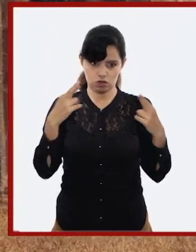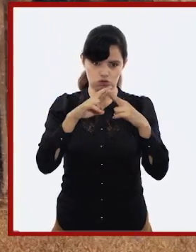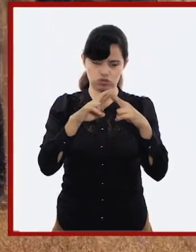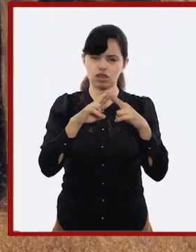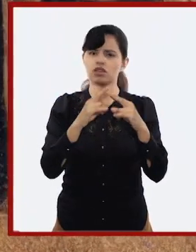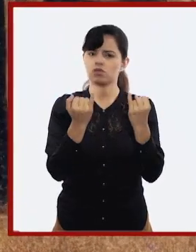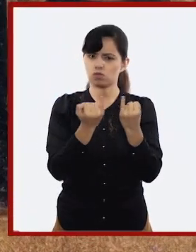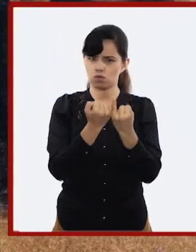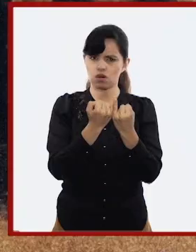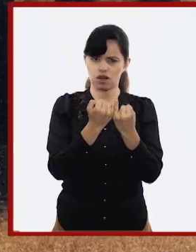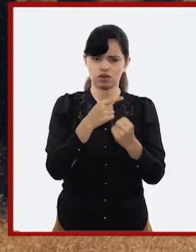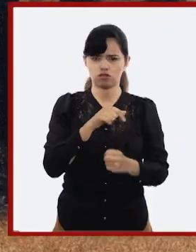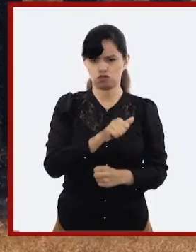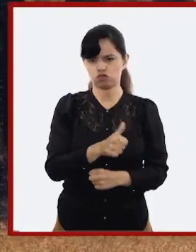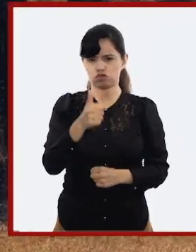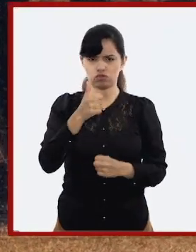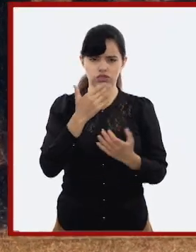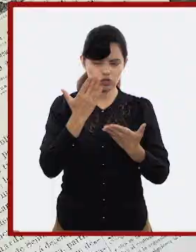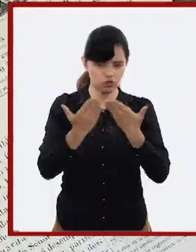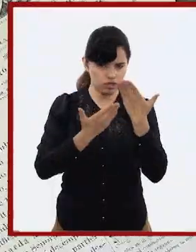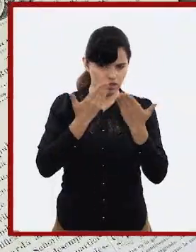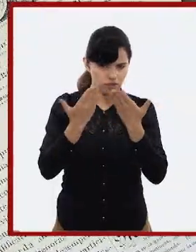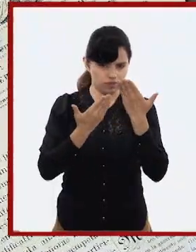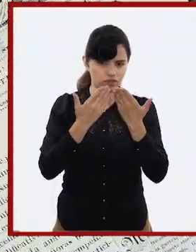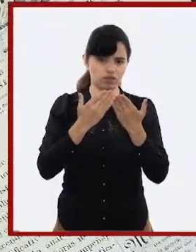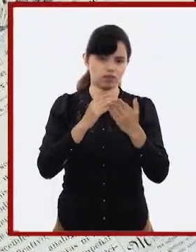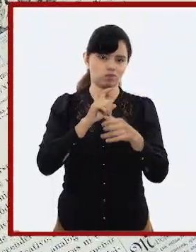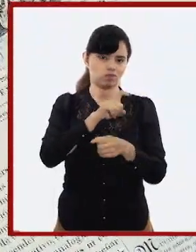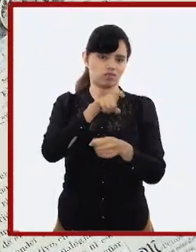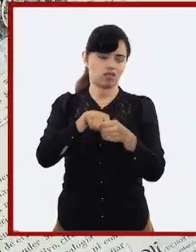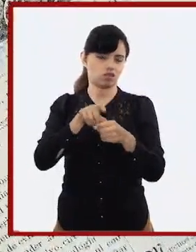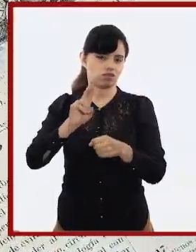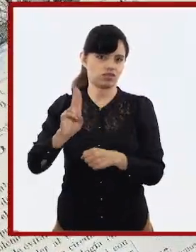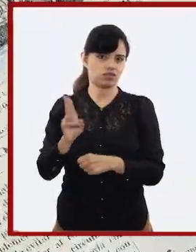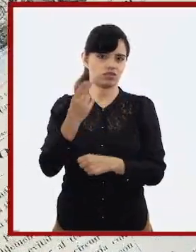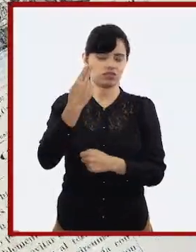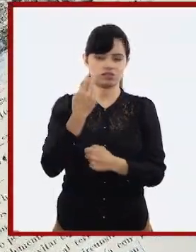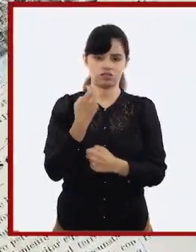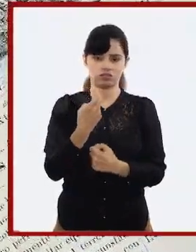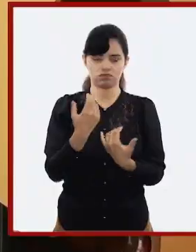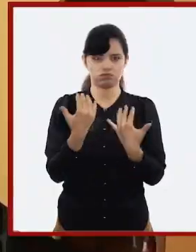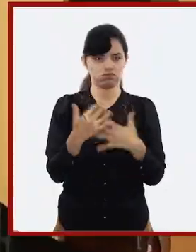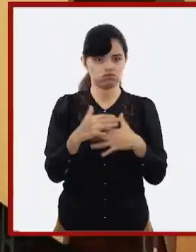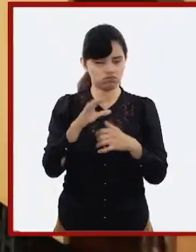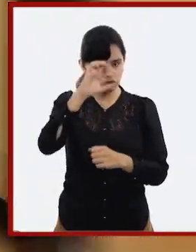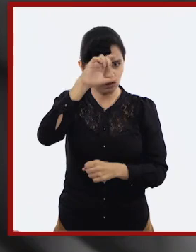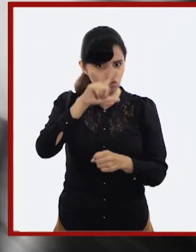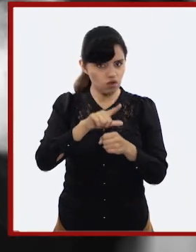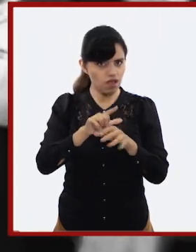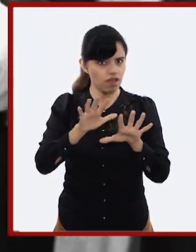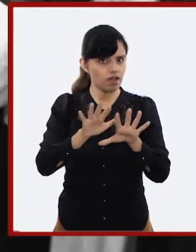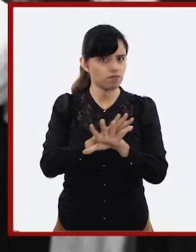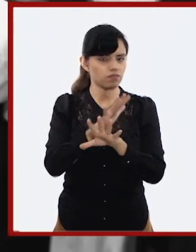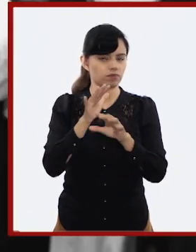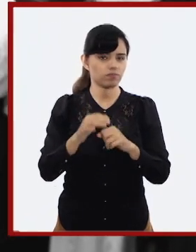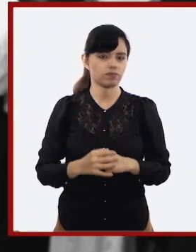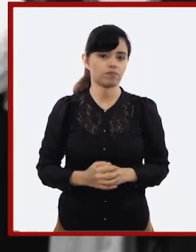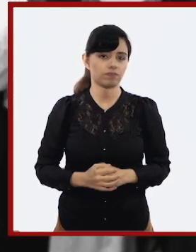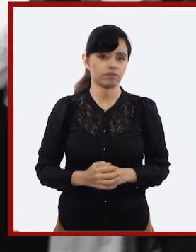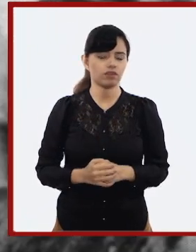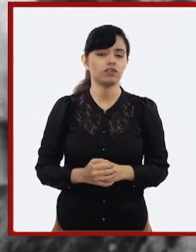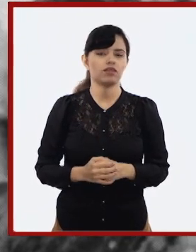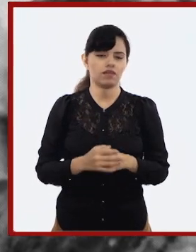religiosa, y entrar a la universidad, lo que significó una profunda revolución cultural. Como a finales del